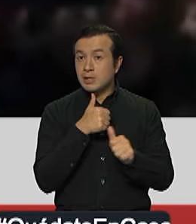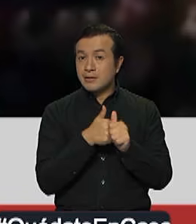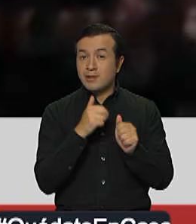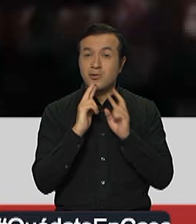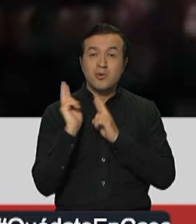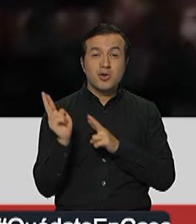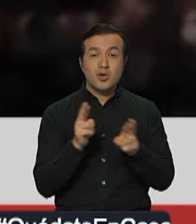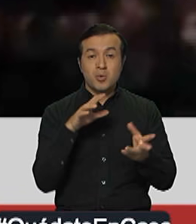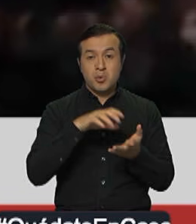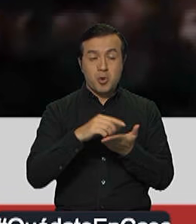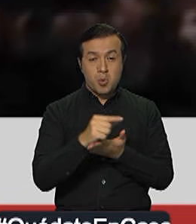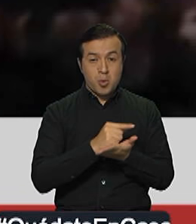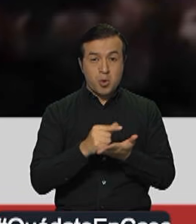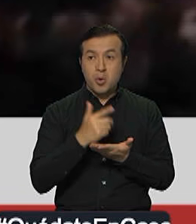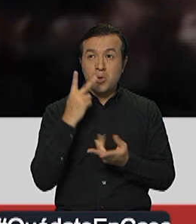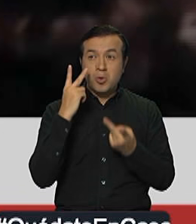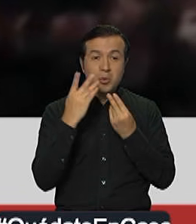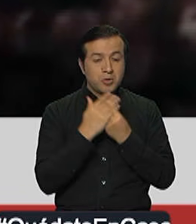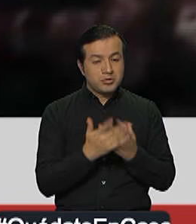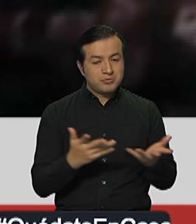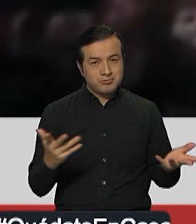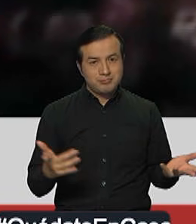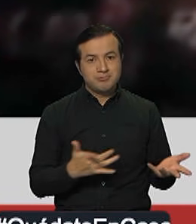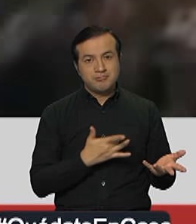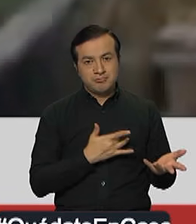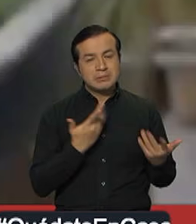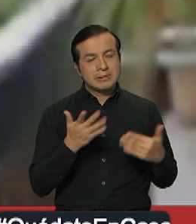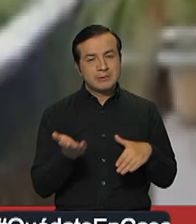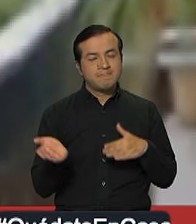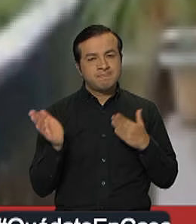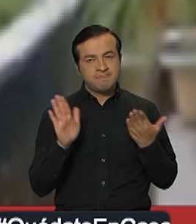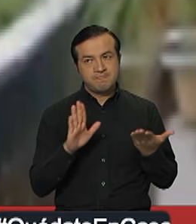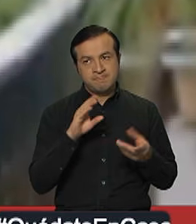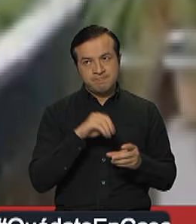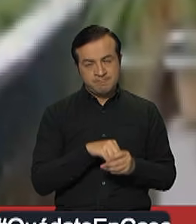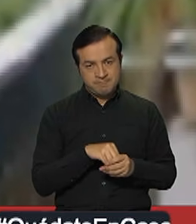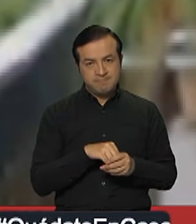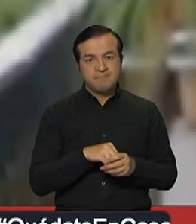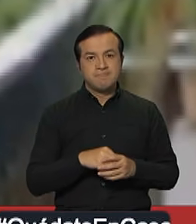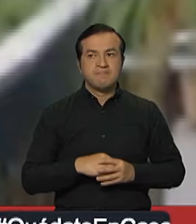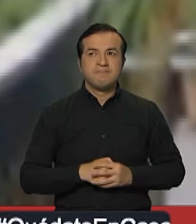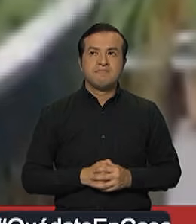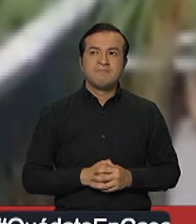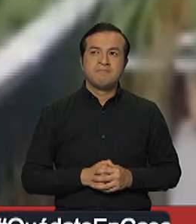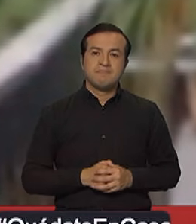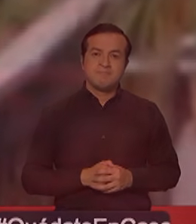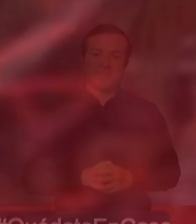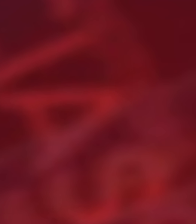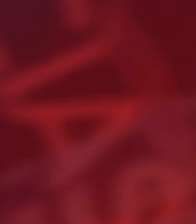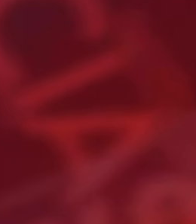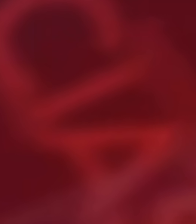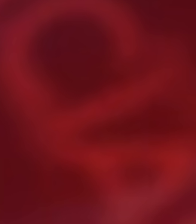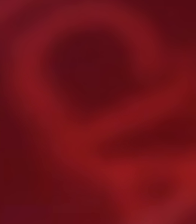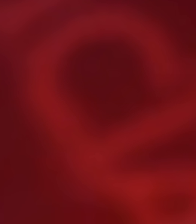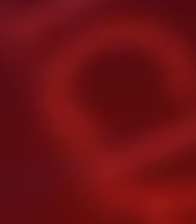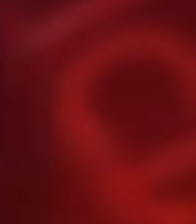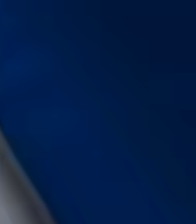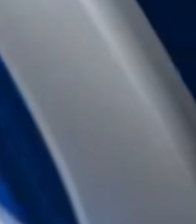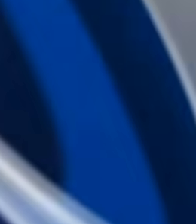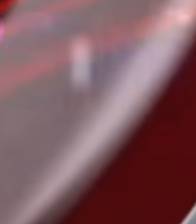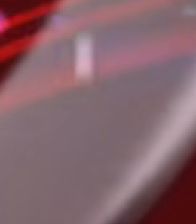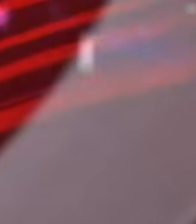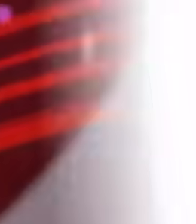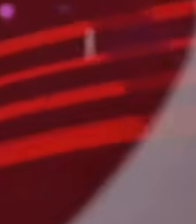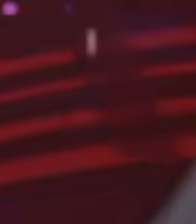río Guayas y donde encontró el descanso eterno. Mariuxi Buenaño, Medios Públicos.